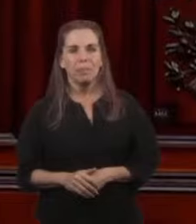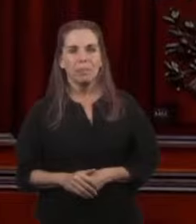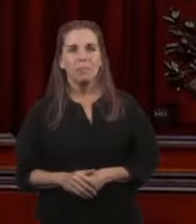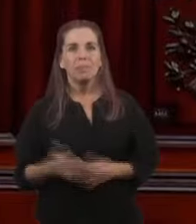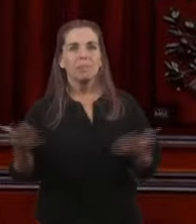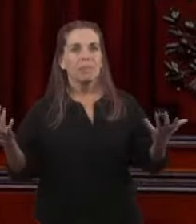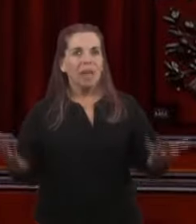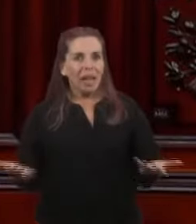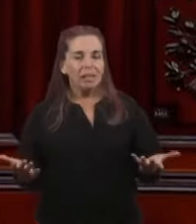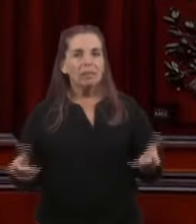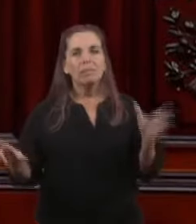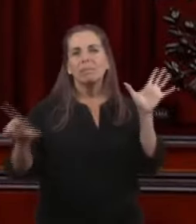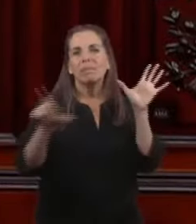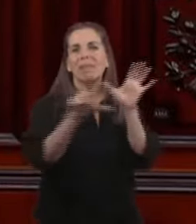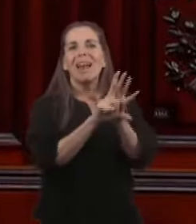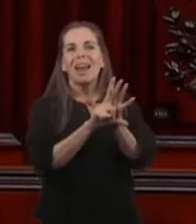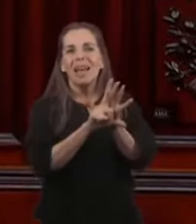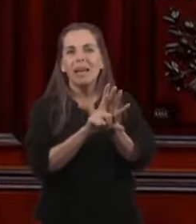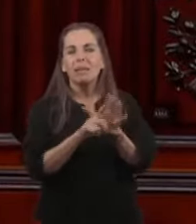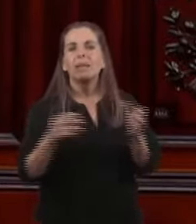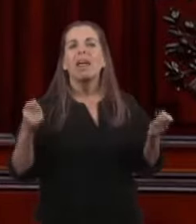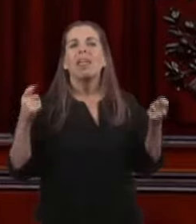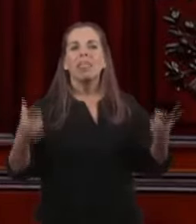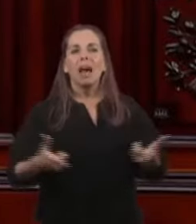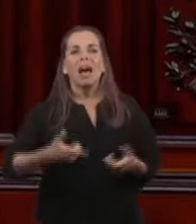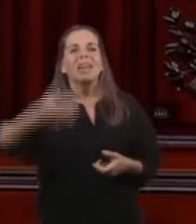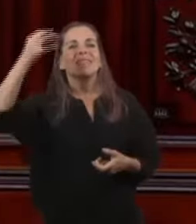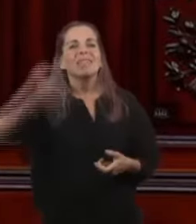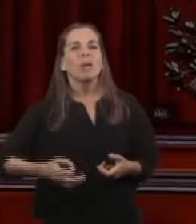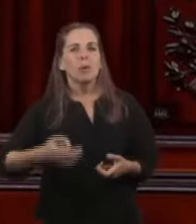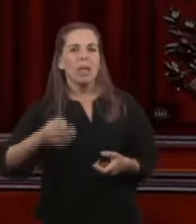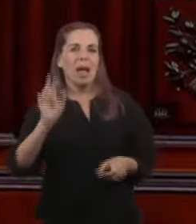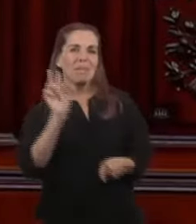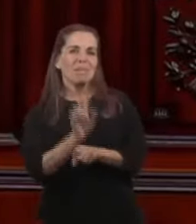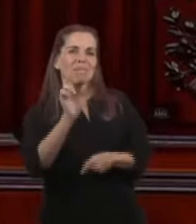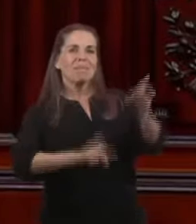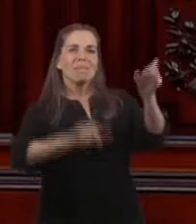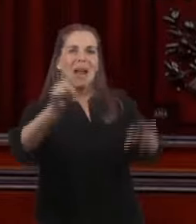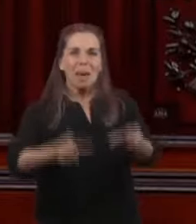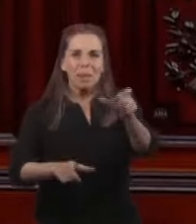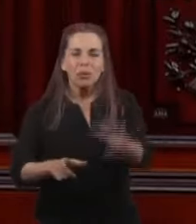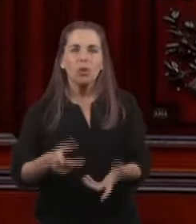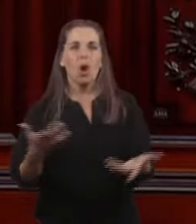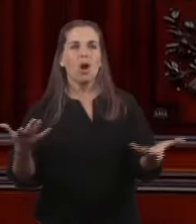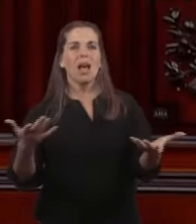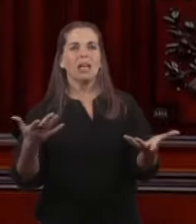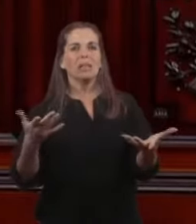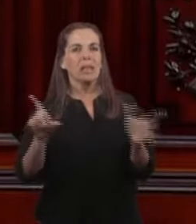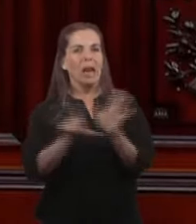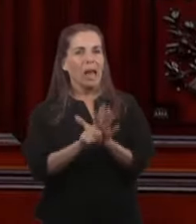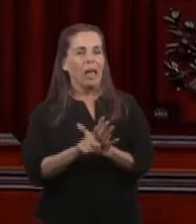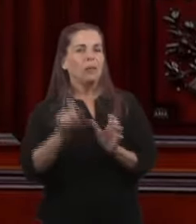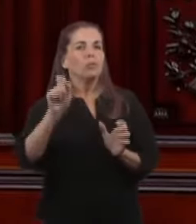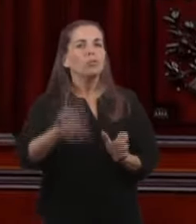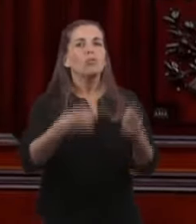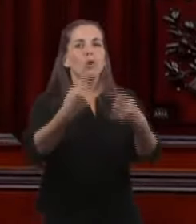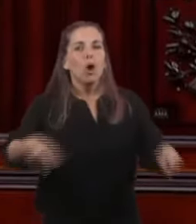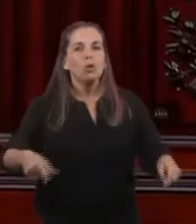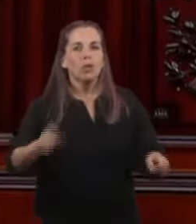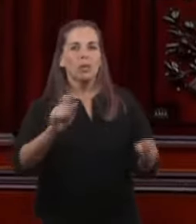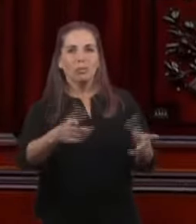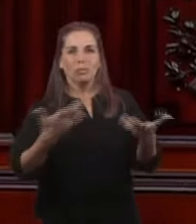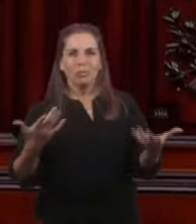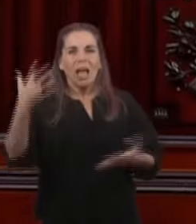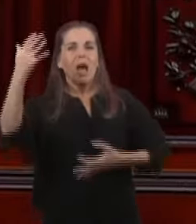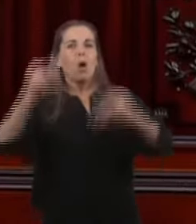es el Imperio de la ley seguridad para proteger a los ciudadanos de posibles ataques de otros a su vida y a su propiedad justicia